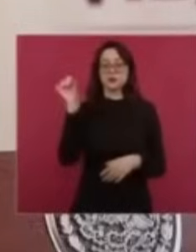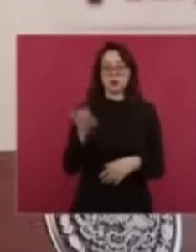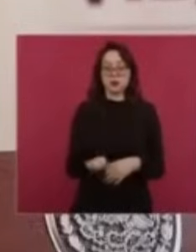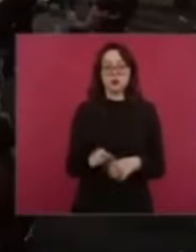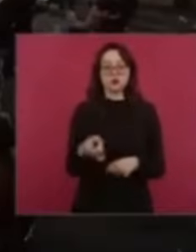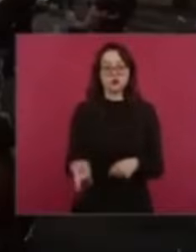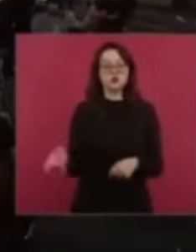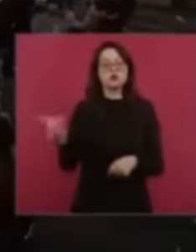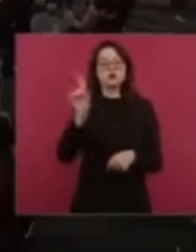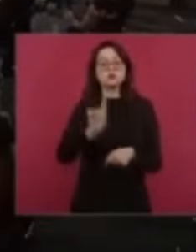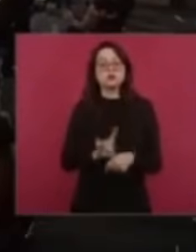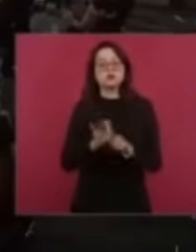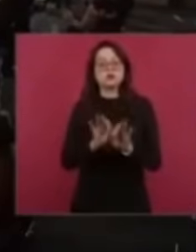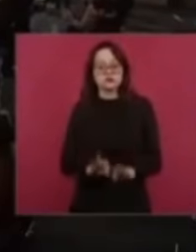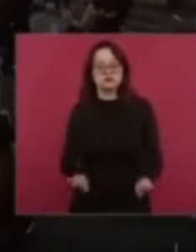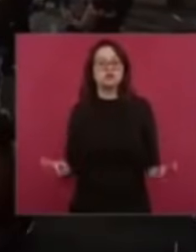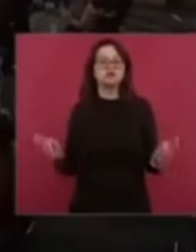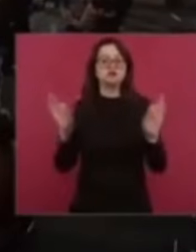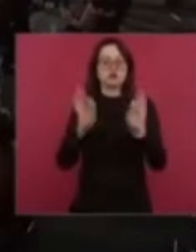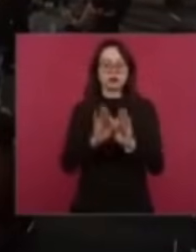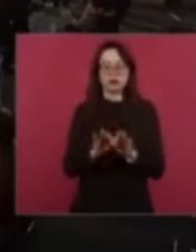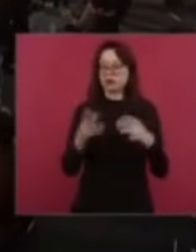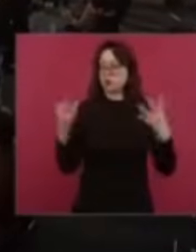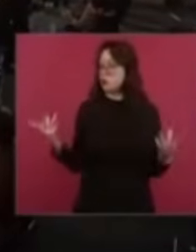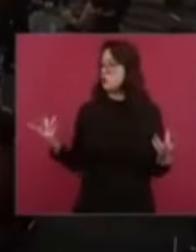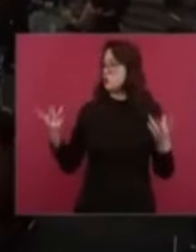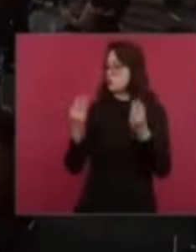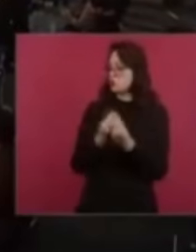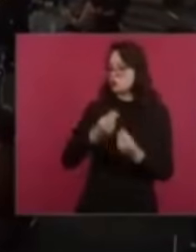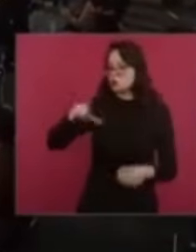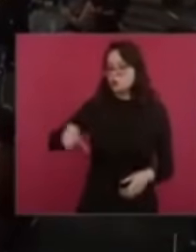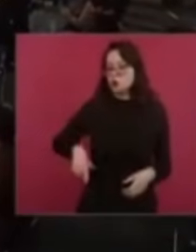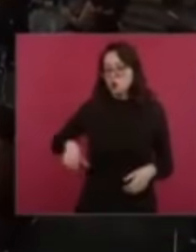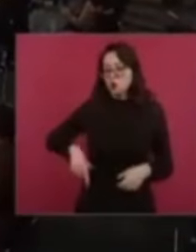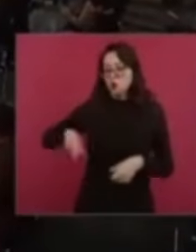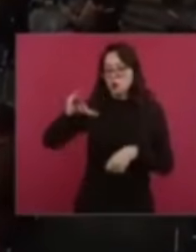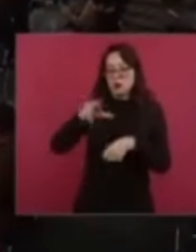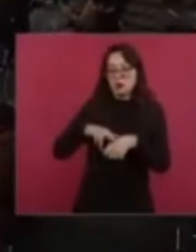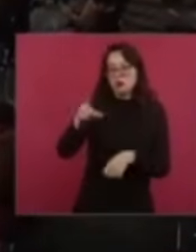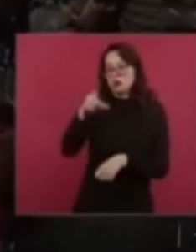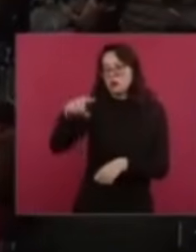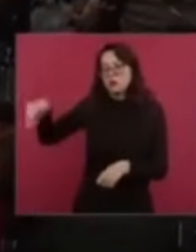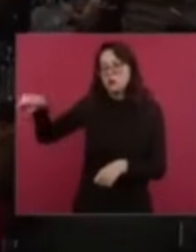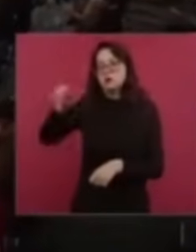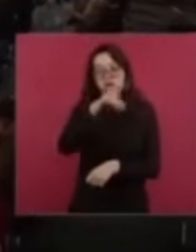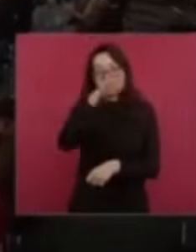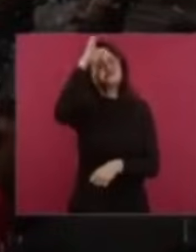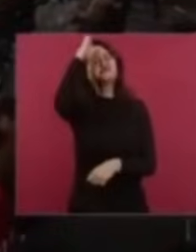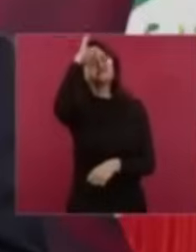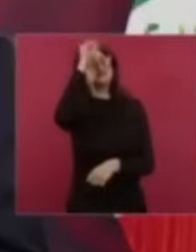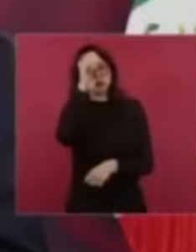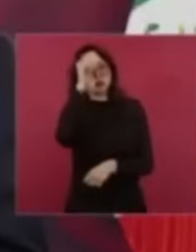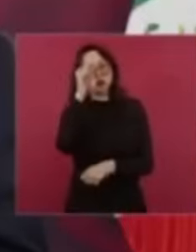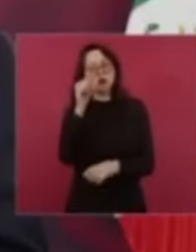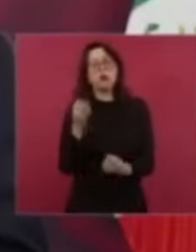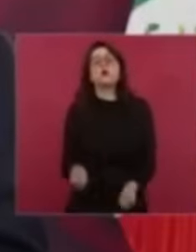importante porque vamos a firmar ya el acuerdo con